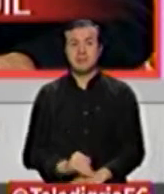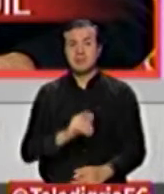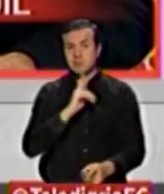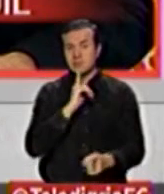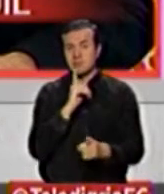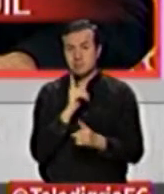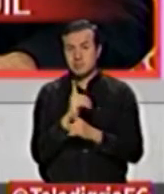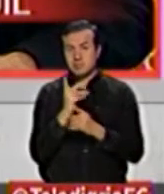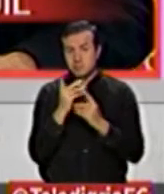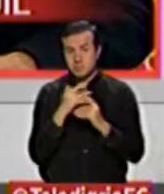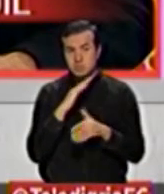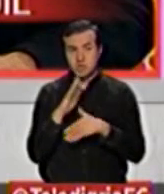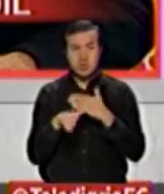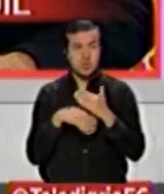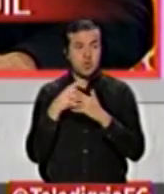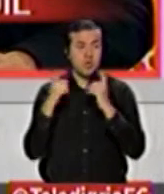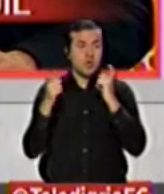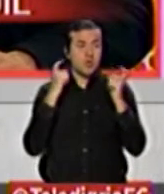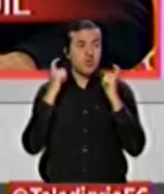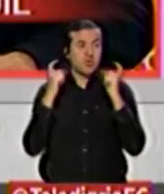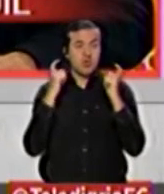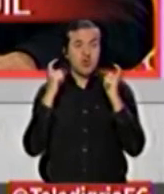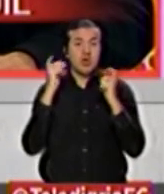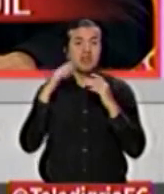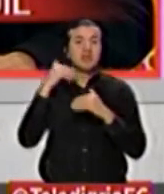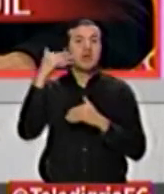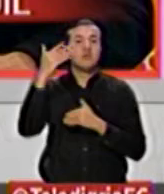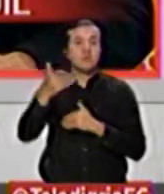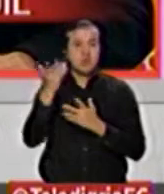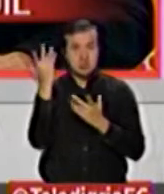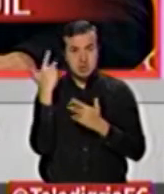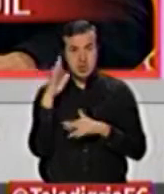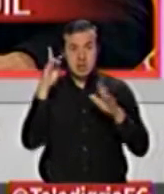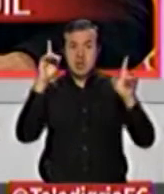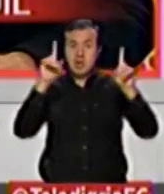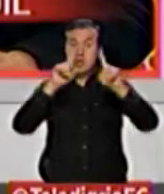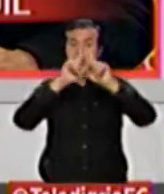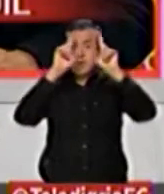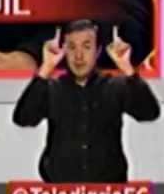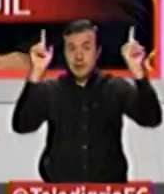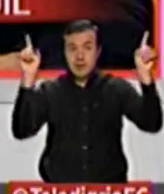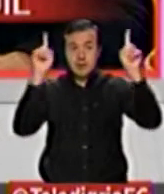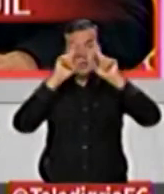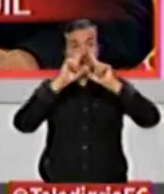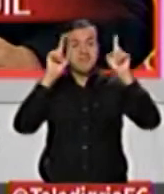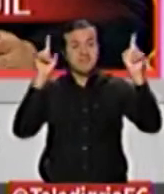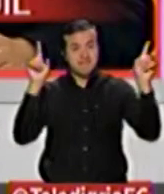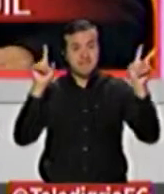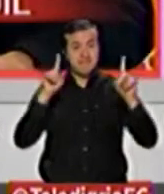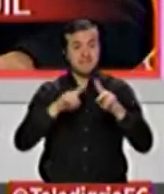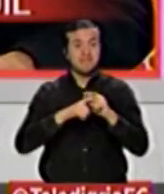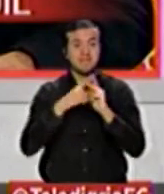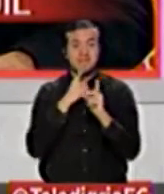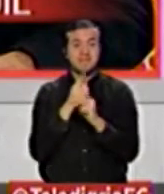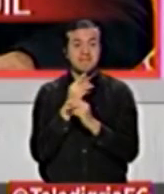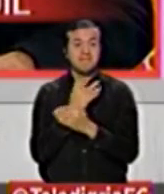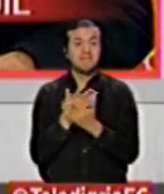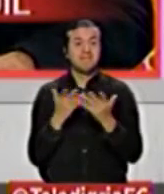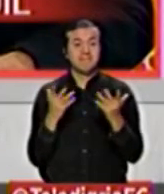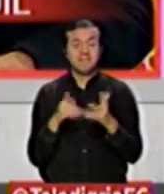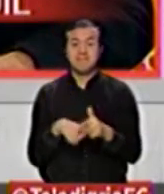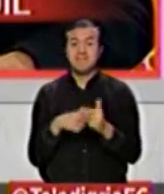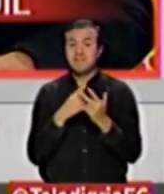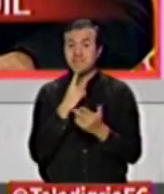Efectivamente, todos los controles son posteriores. Una vez que la compañía se ha constituido, debe presentar su balance